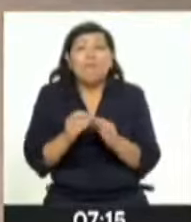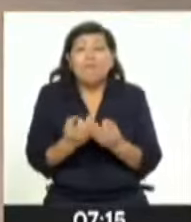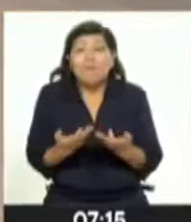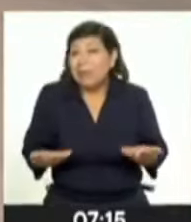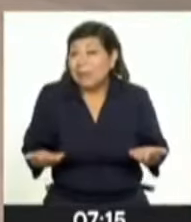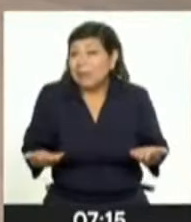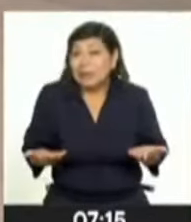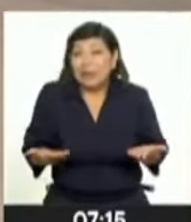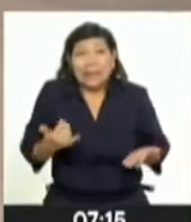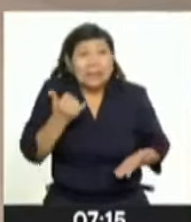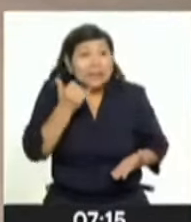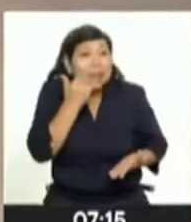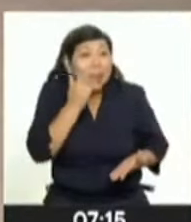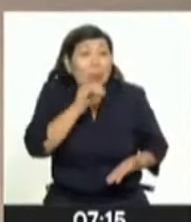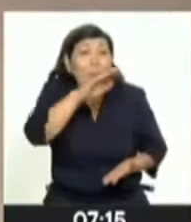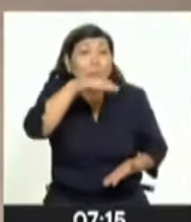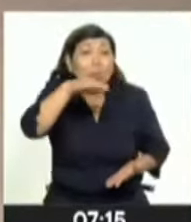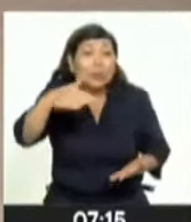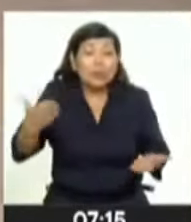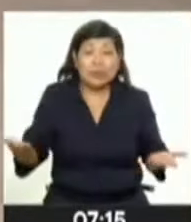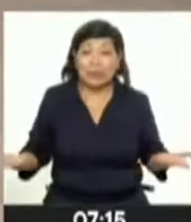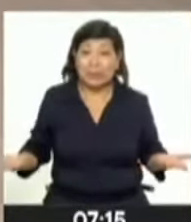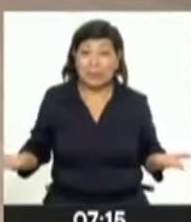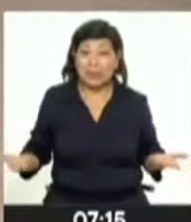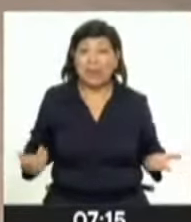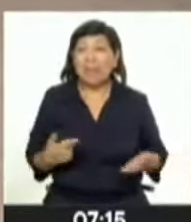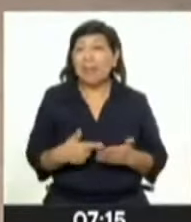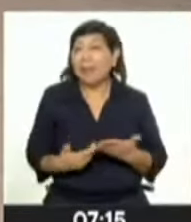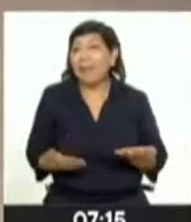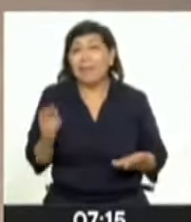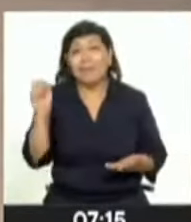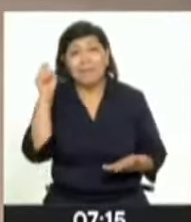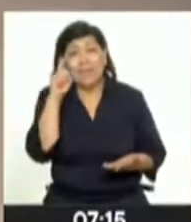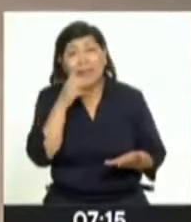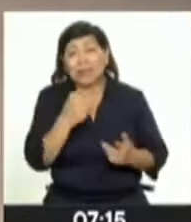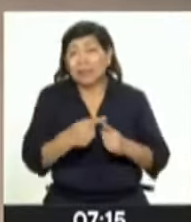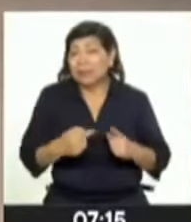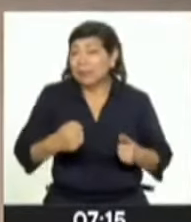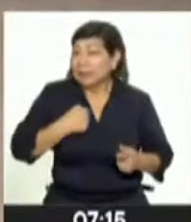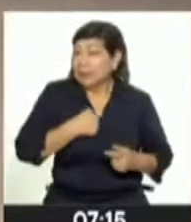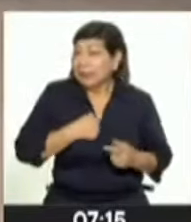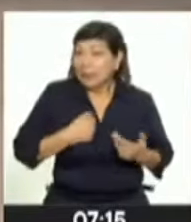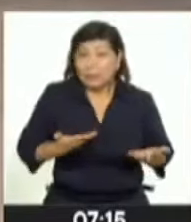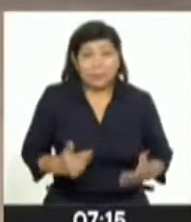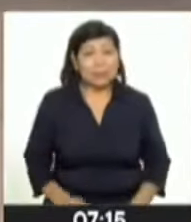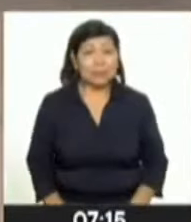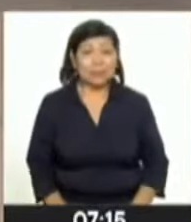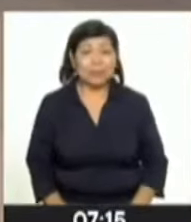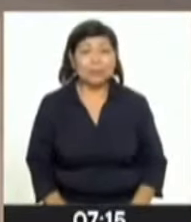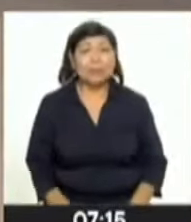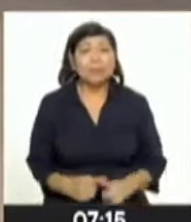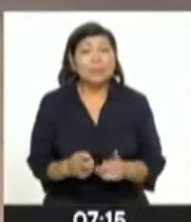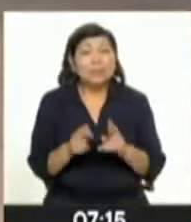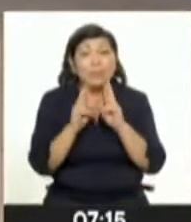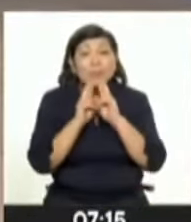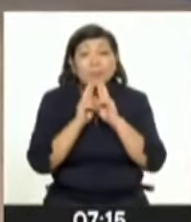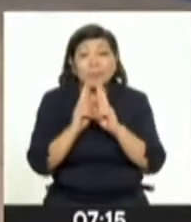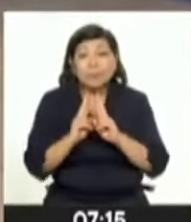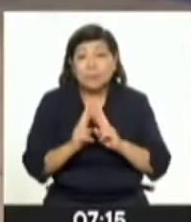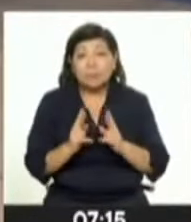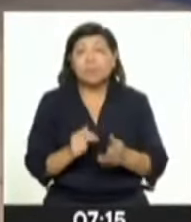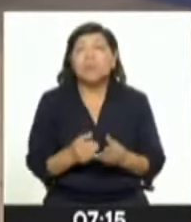ya se hizo esta situación lamentable, las acciones de